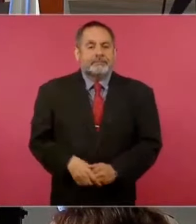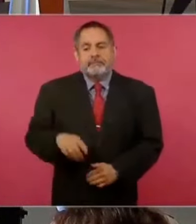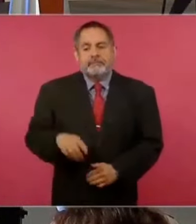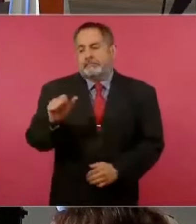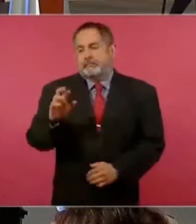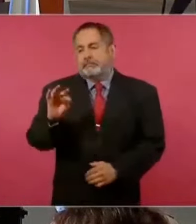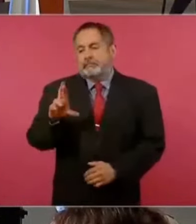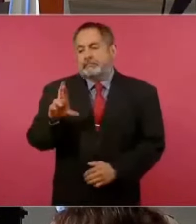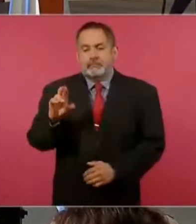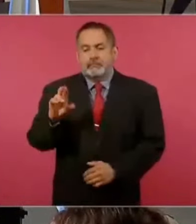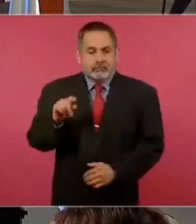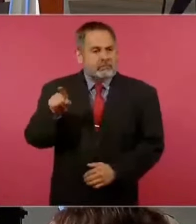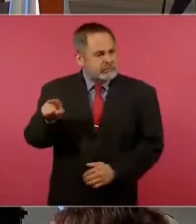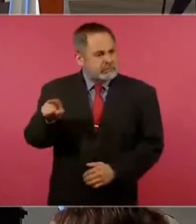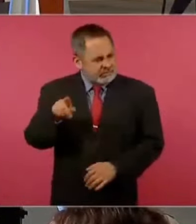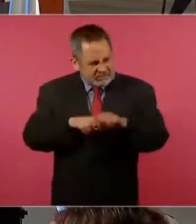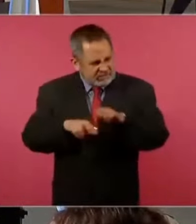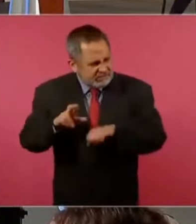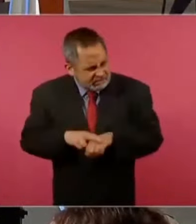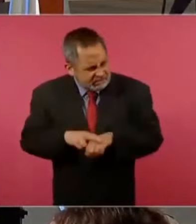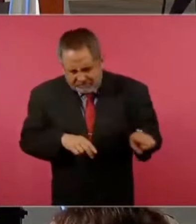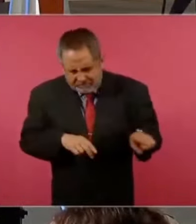Arturo, ¿es el embajador o es?